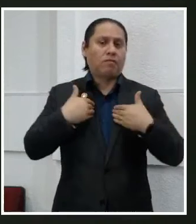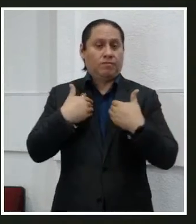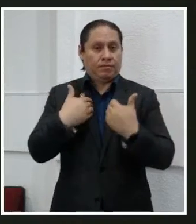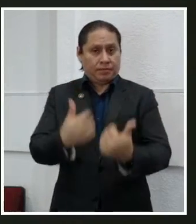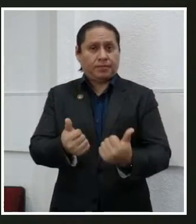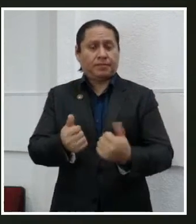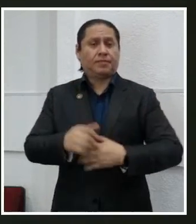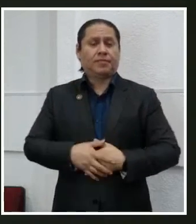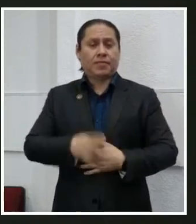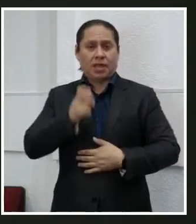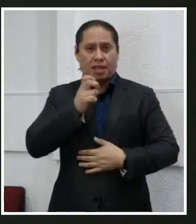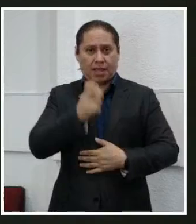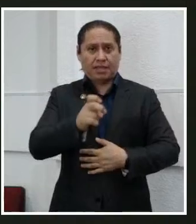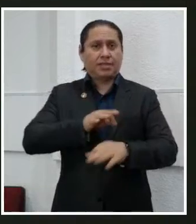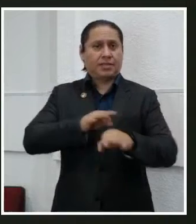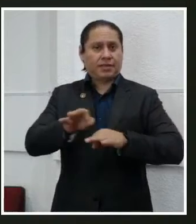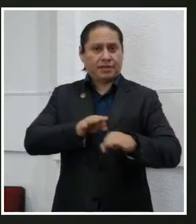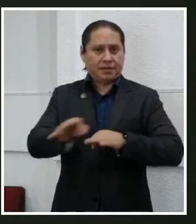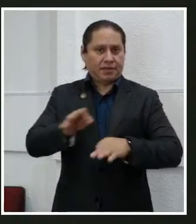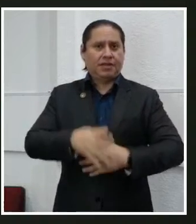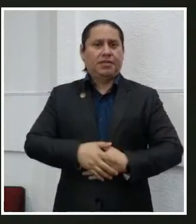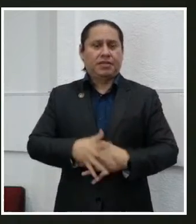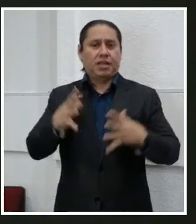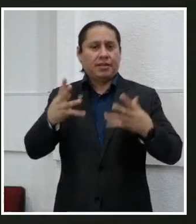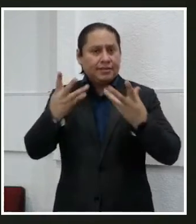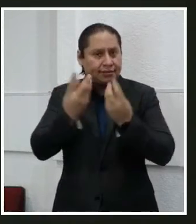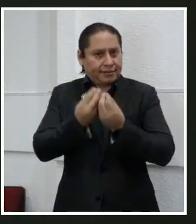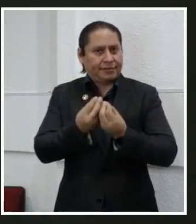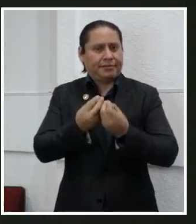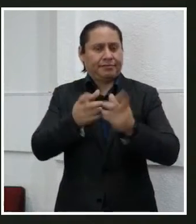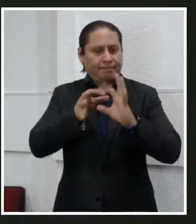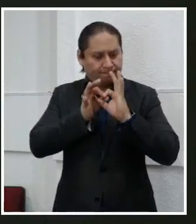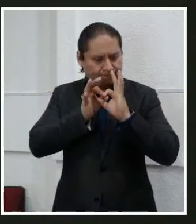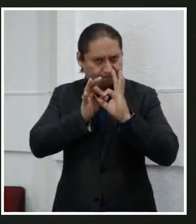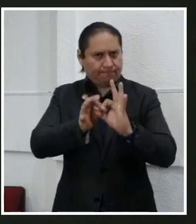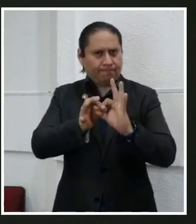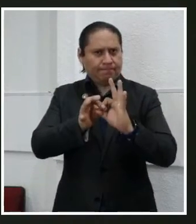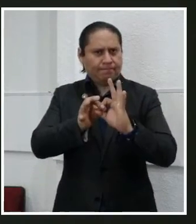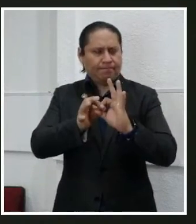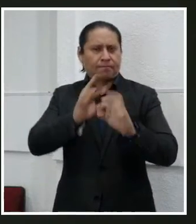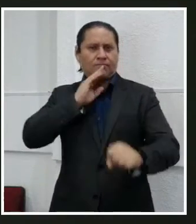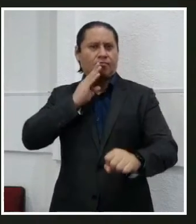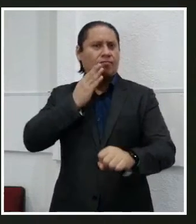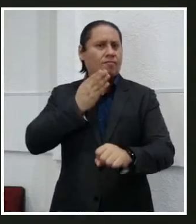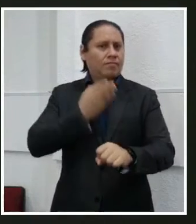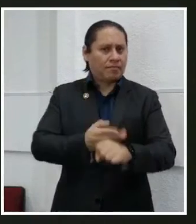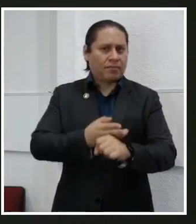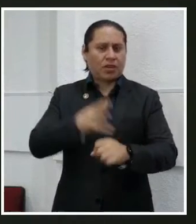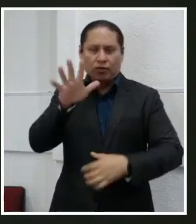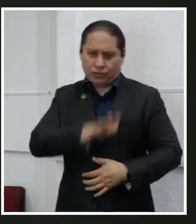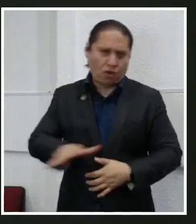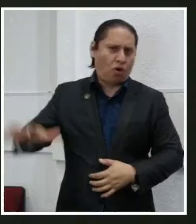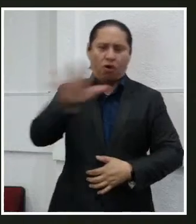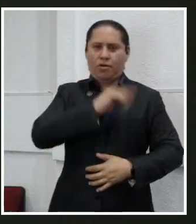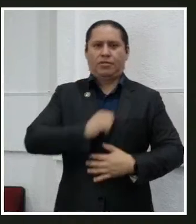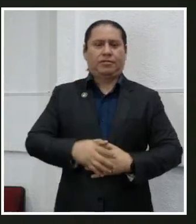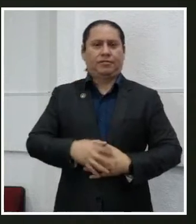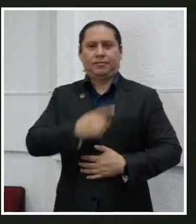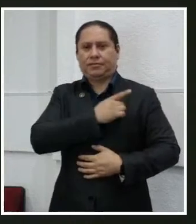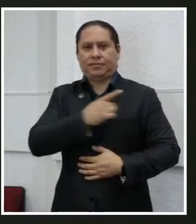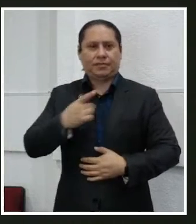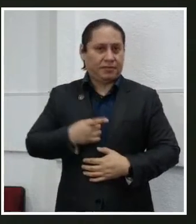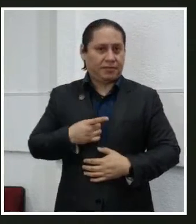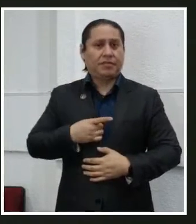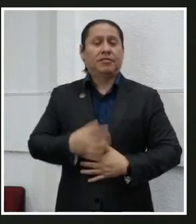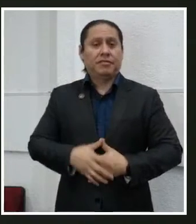entendemos que este trabajo es en conjunto, es responsabilidad de todos y debemos